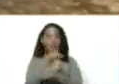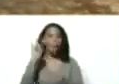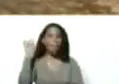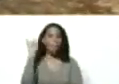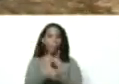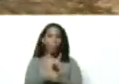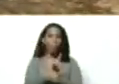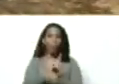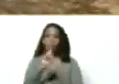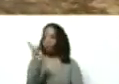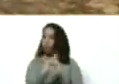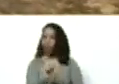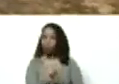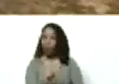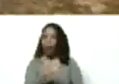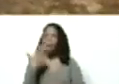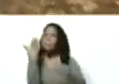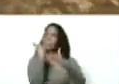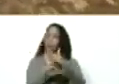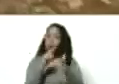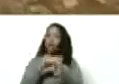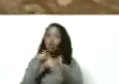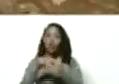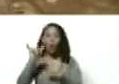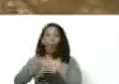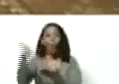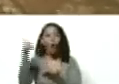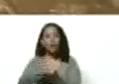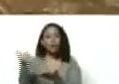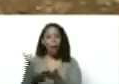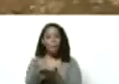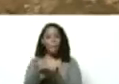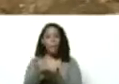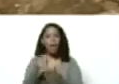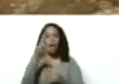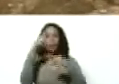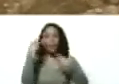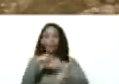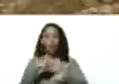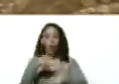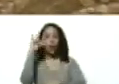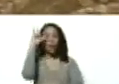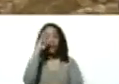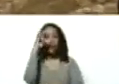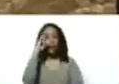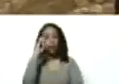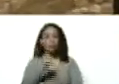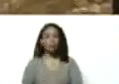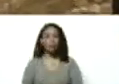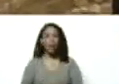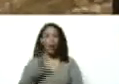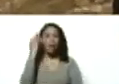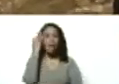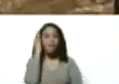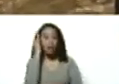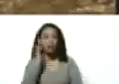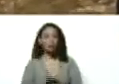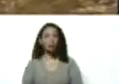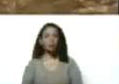vamos entonces por whatsapp por tiktok por instagram por facebook